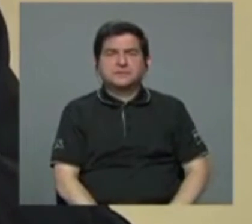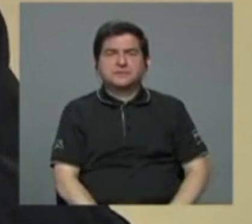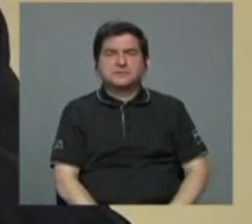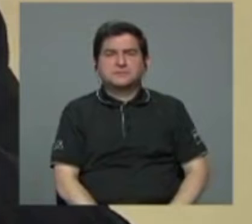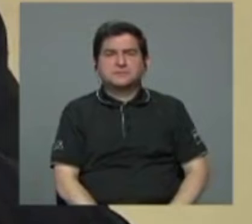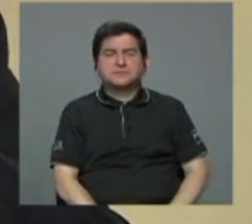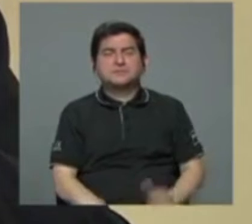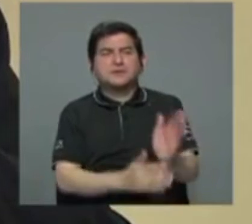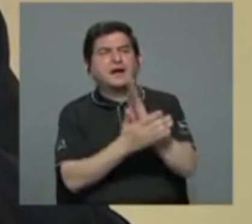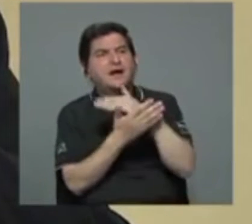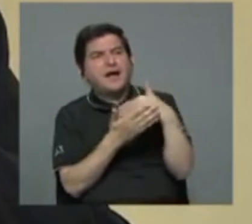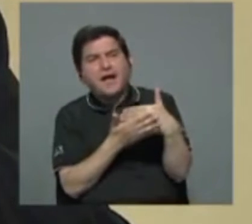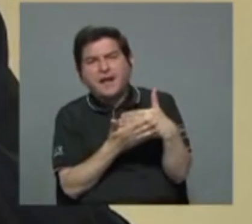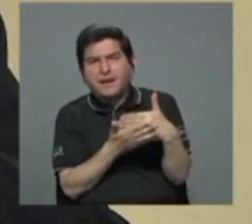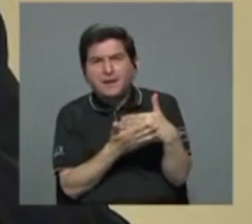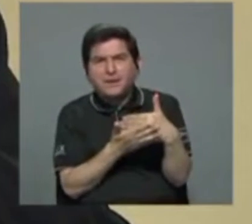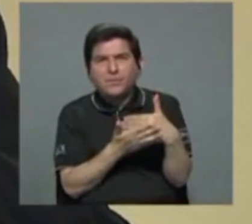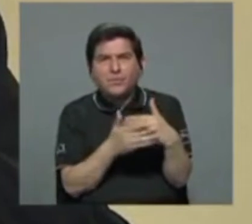en algunos